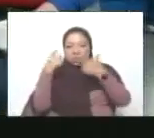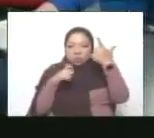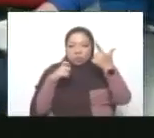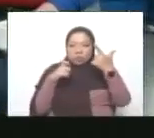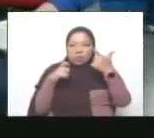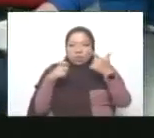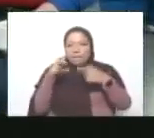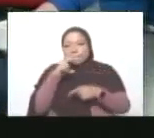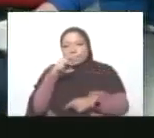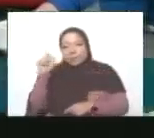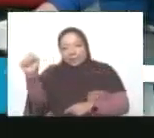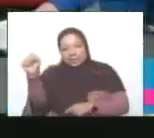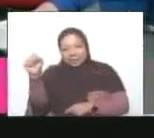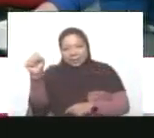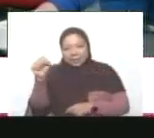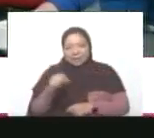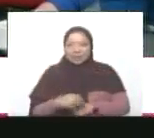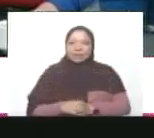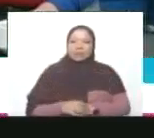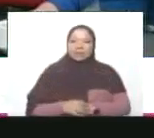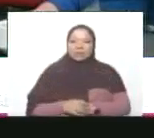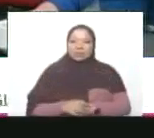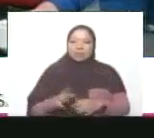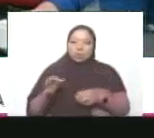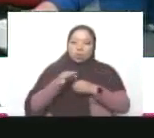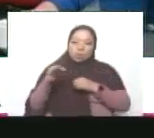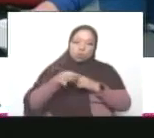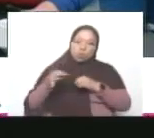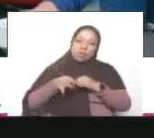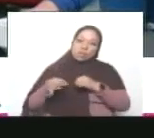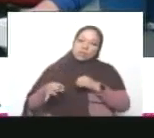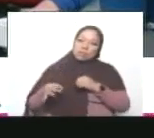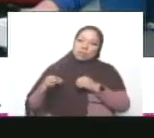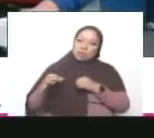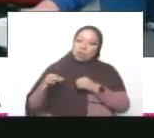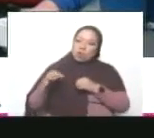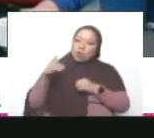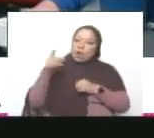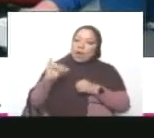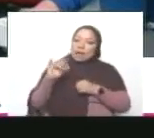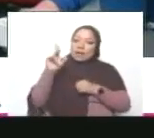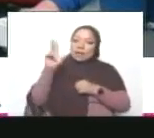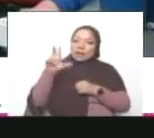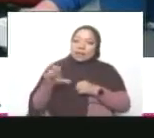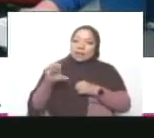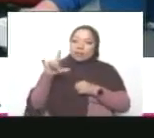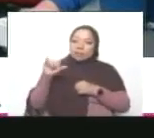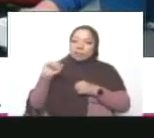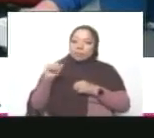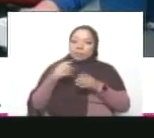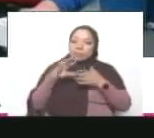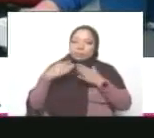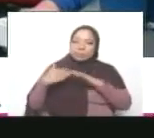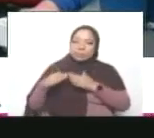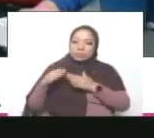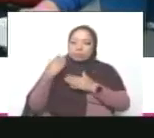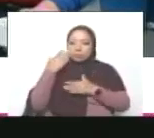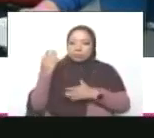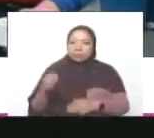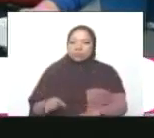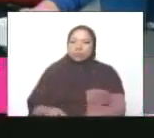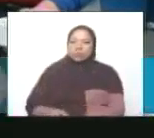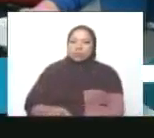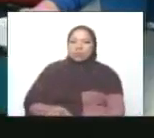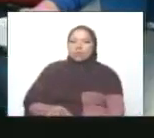y madurista. Vengo representando al municipio de Esteller, donde represento la comunidad Manga de Coleo, punto